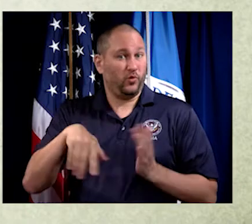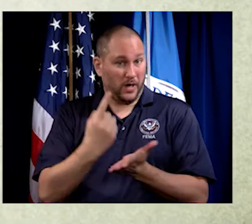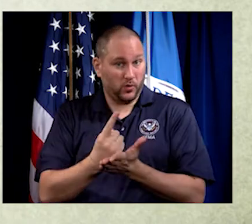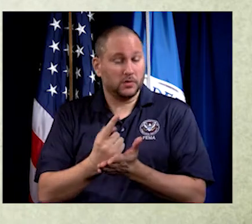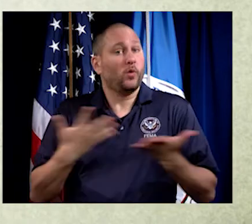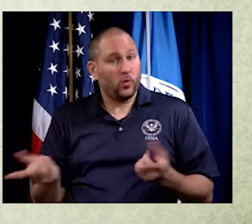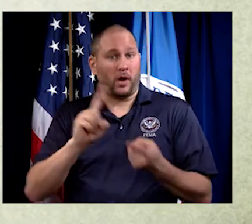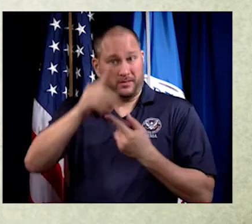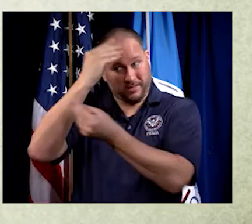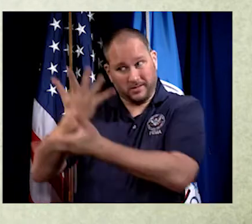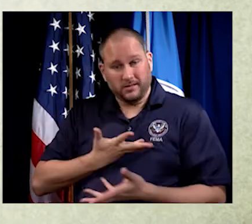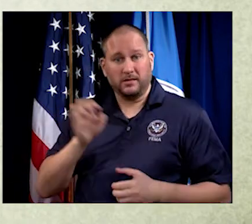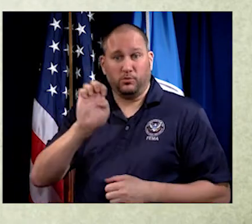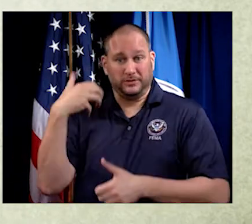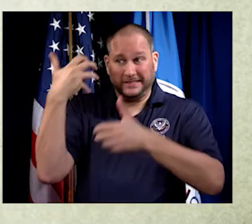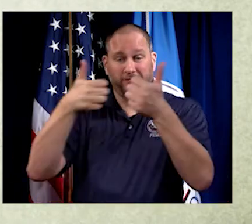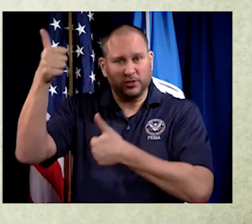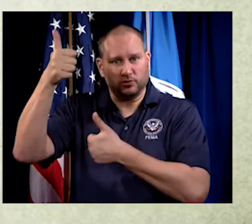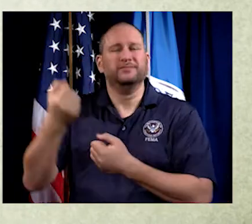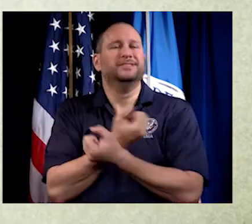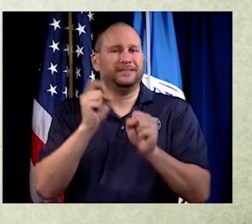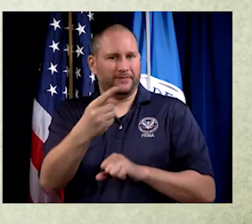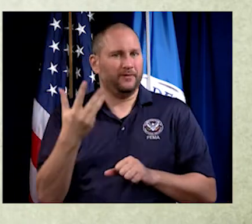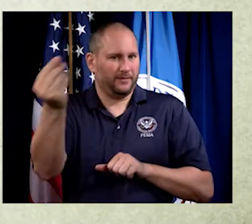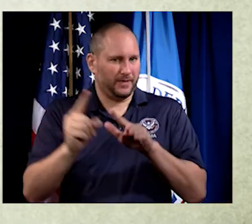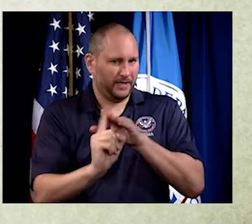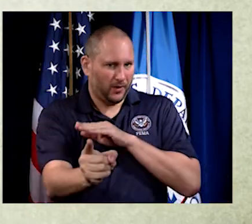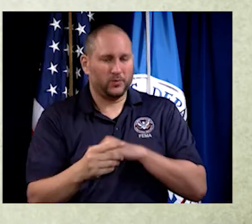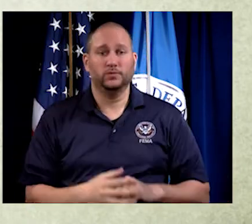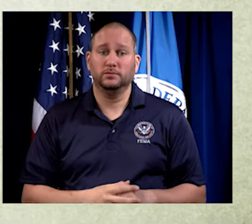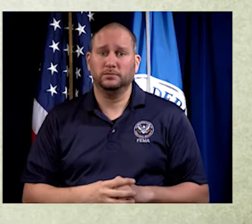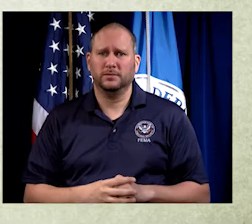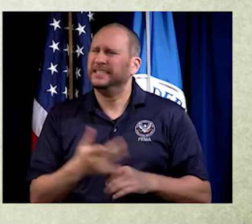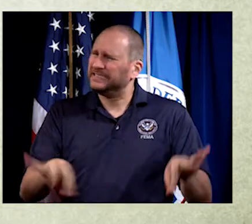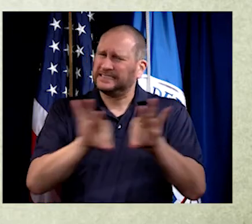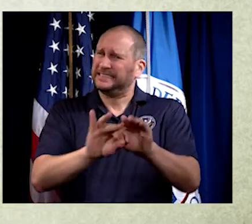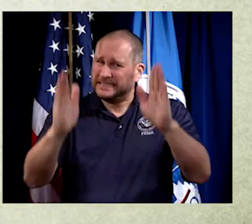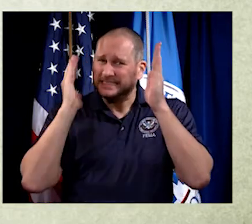12 a 24 horas o hasta que el personal de emergencia le indique que es seguro salir